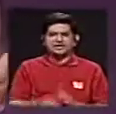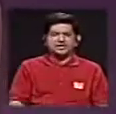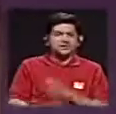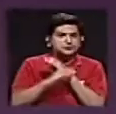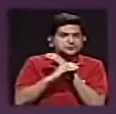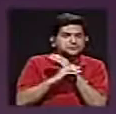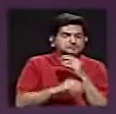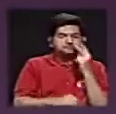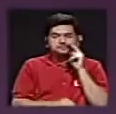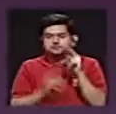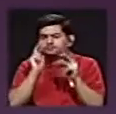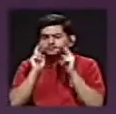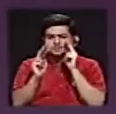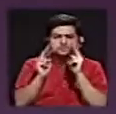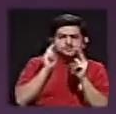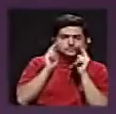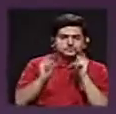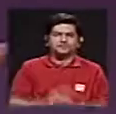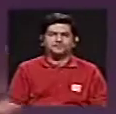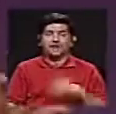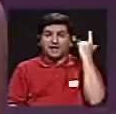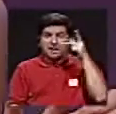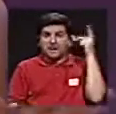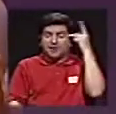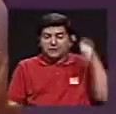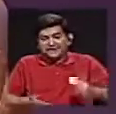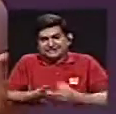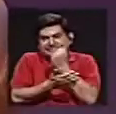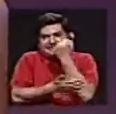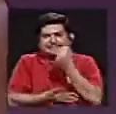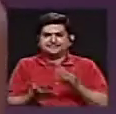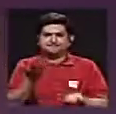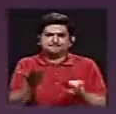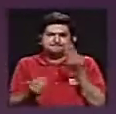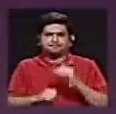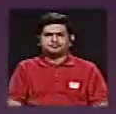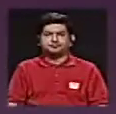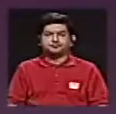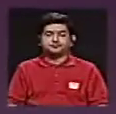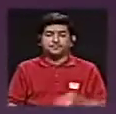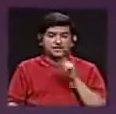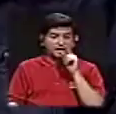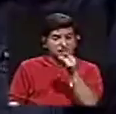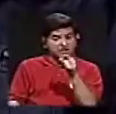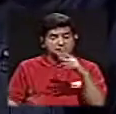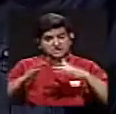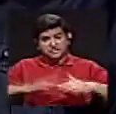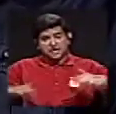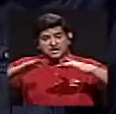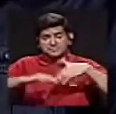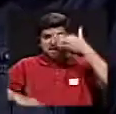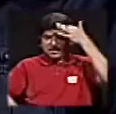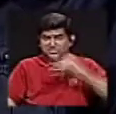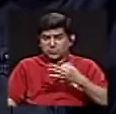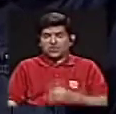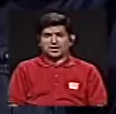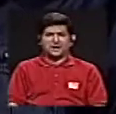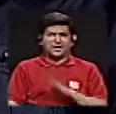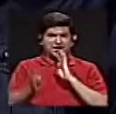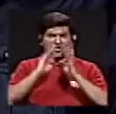verdad la política desgraciadamente es una yo creo que en eso cuando